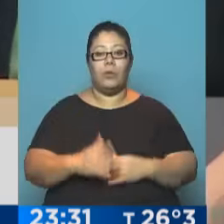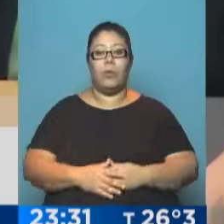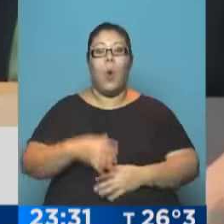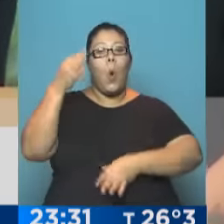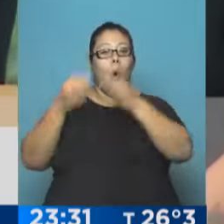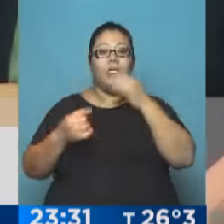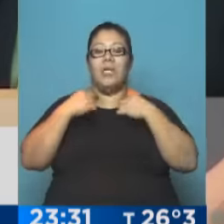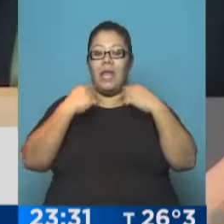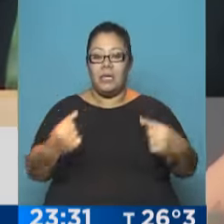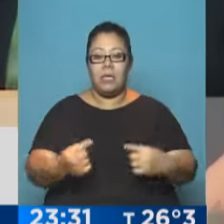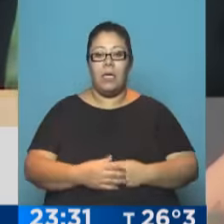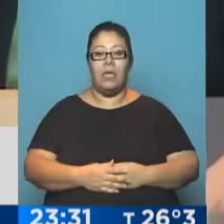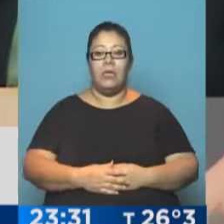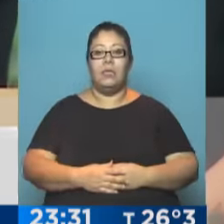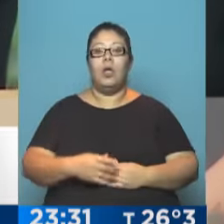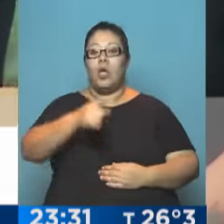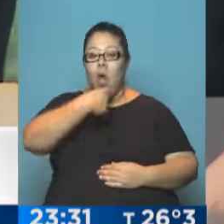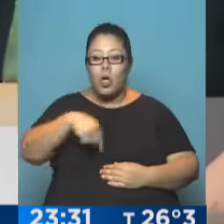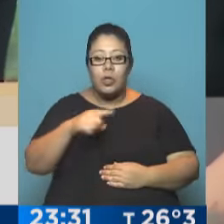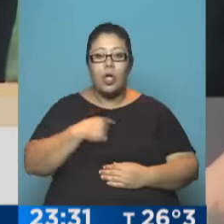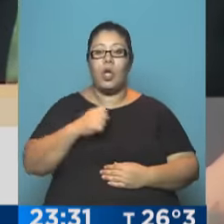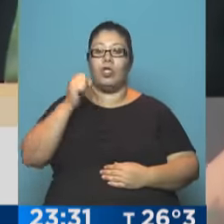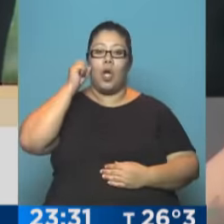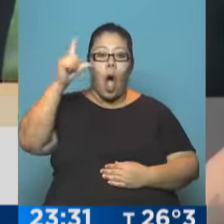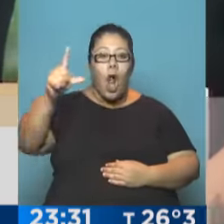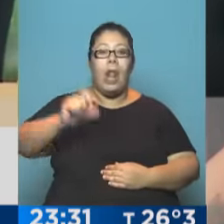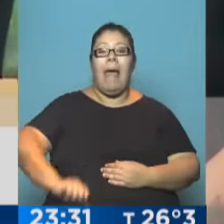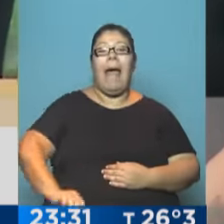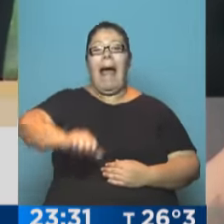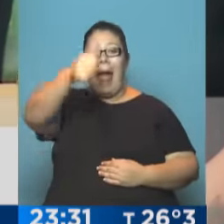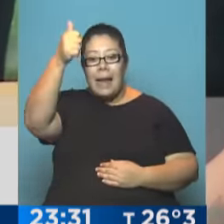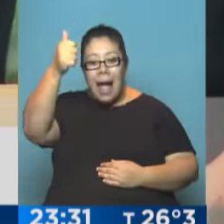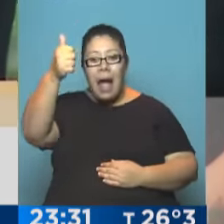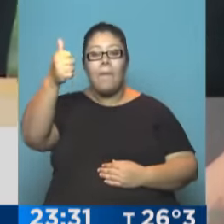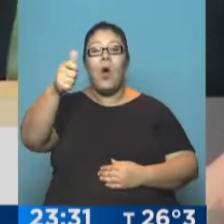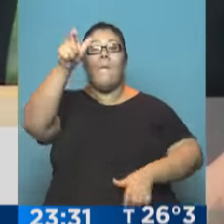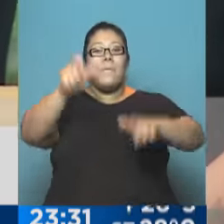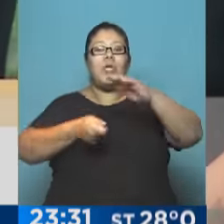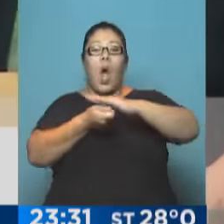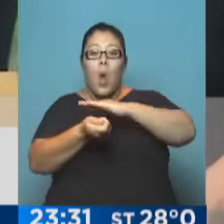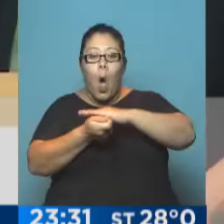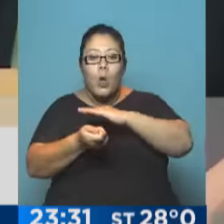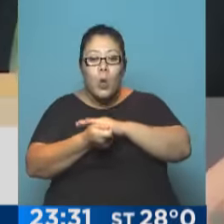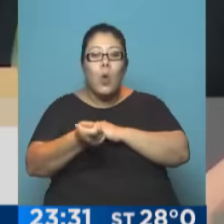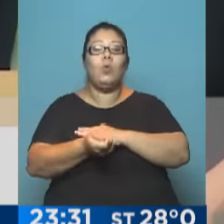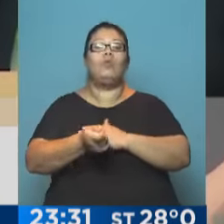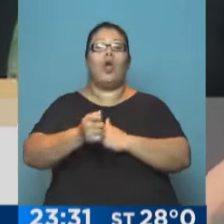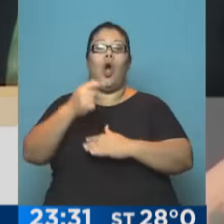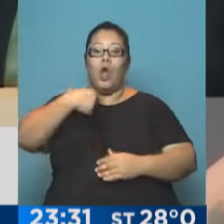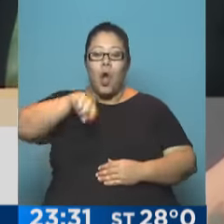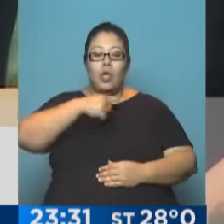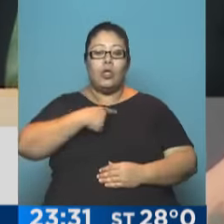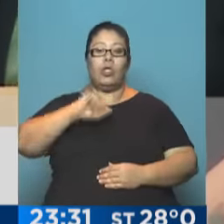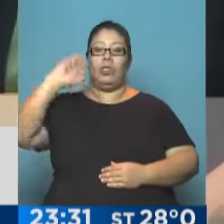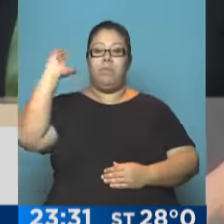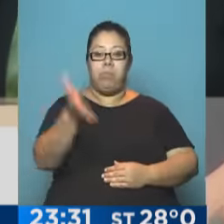Pusimos el cuerpo y ganamos, compañeros. Y le ganamos a los corruptos y a los asesinos, compañeros. Y